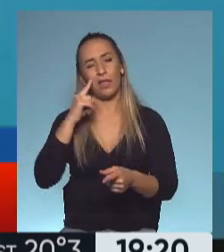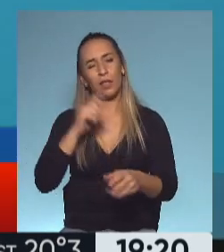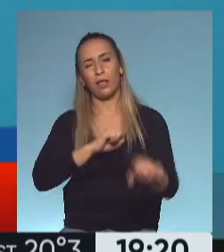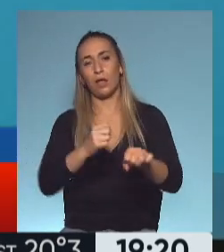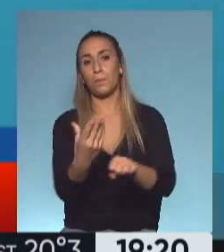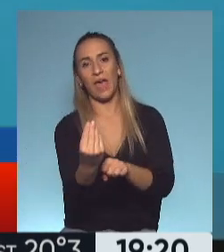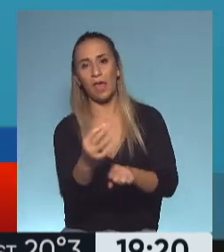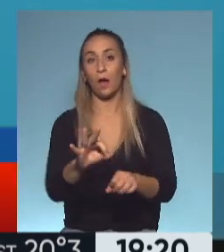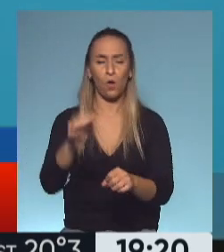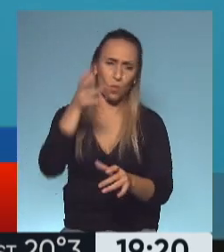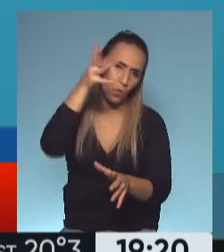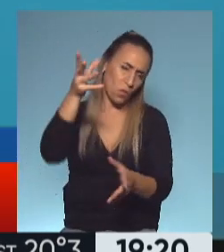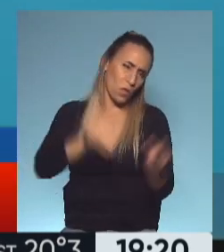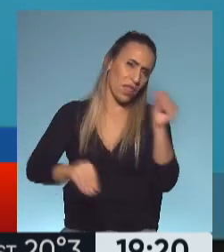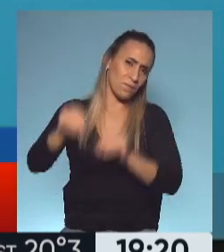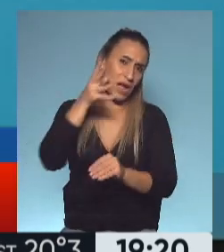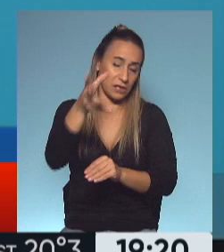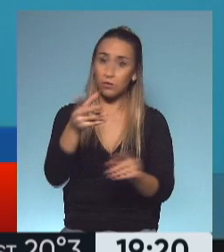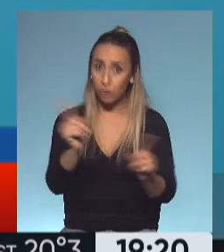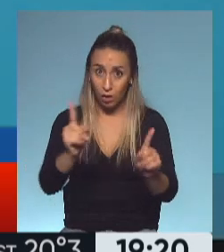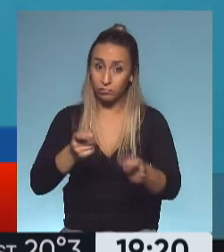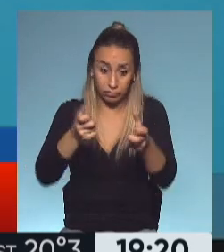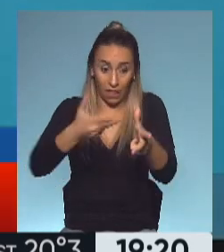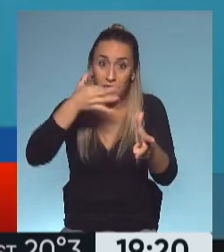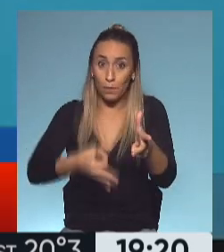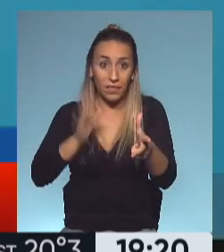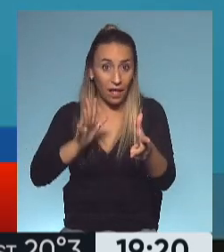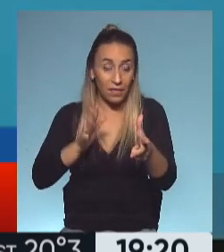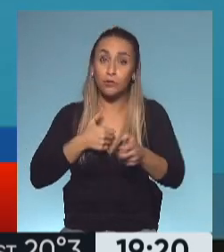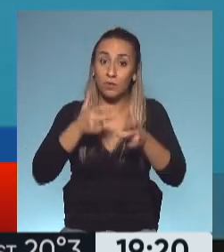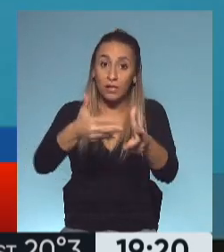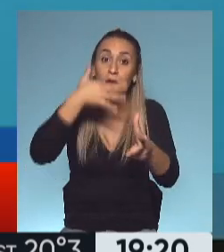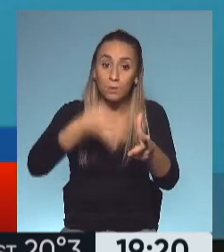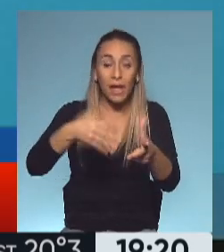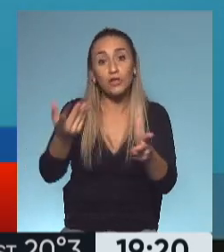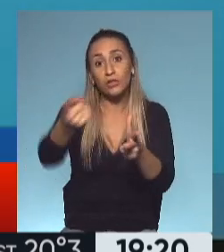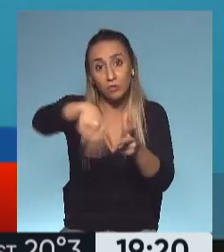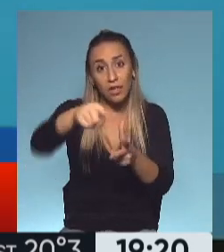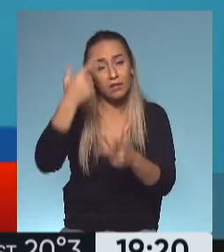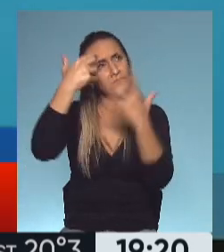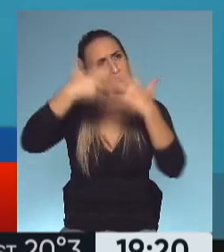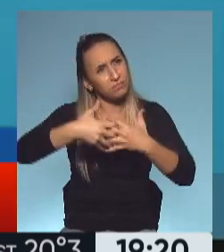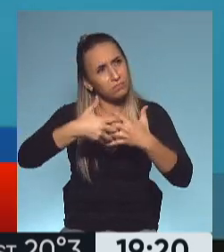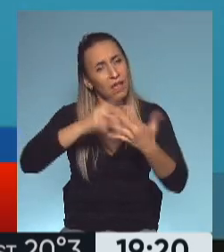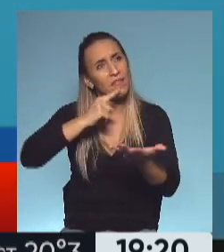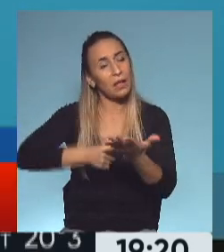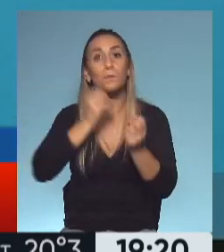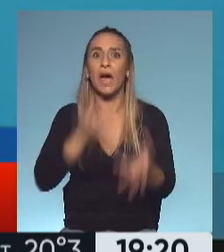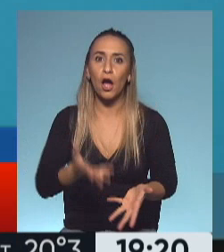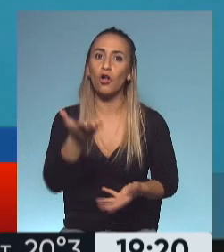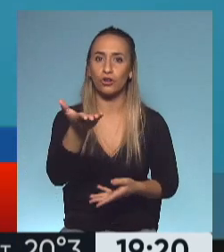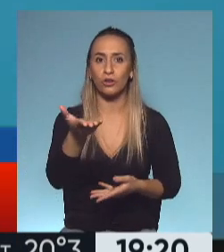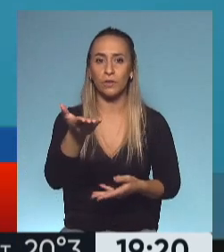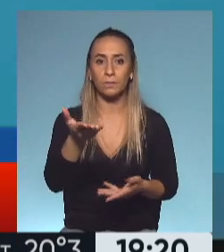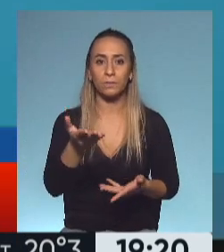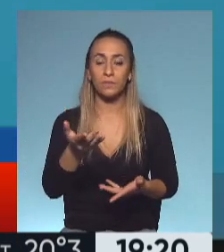simplemente porque con la realidad y con la verdad se piensa y se decide mejor. A esto